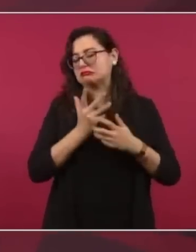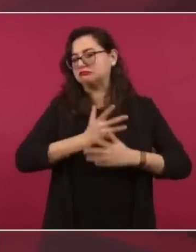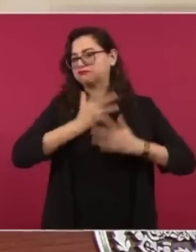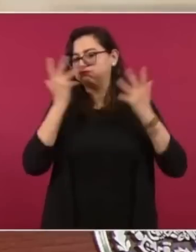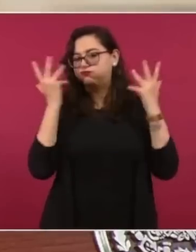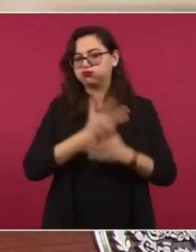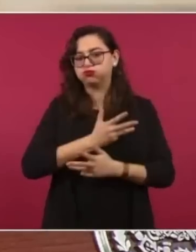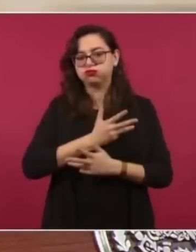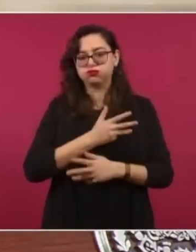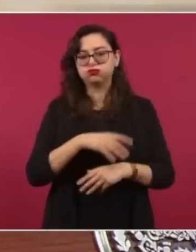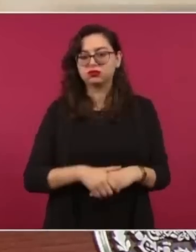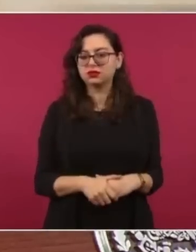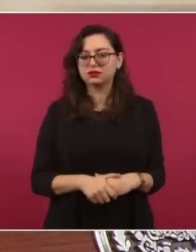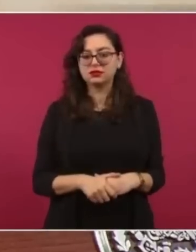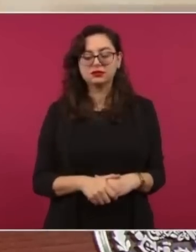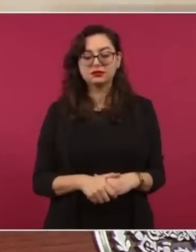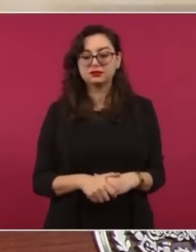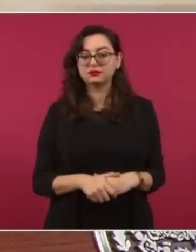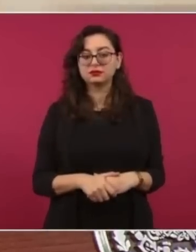el papel